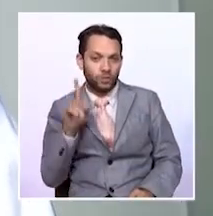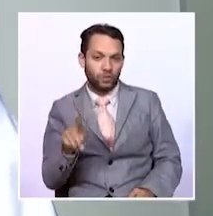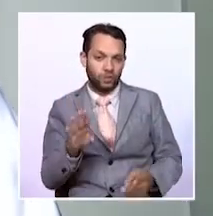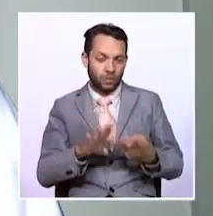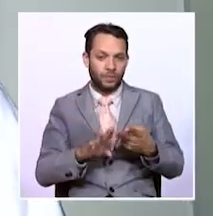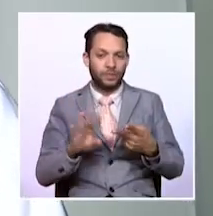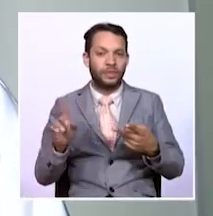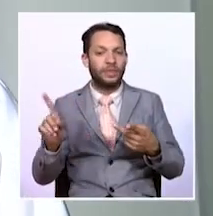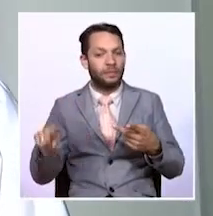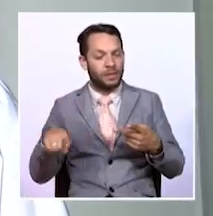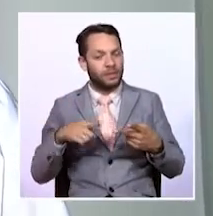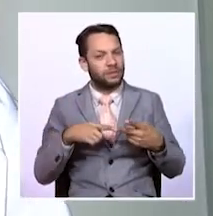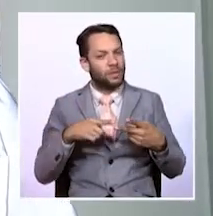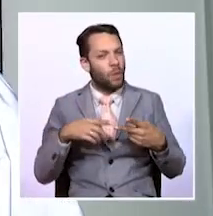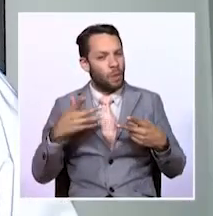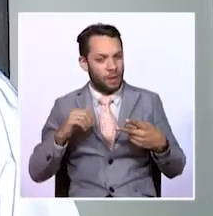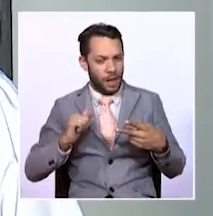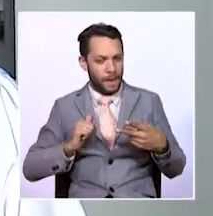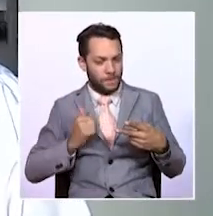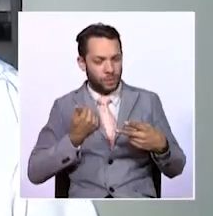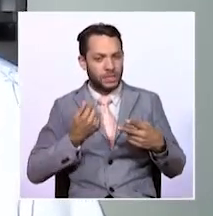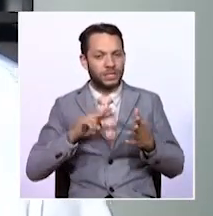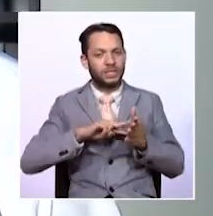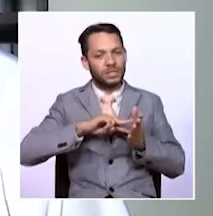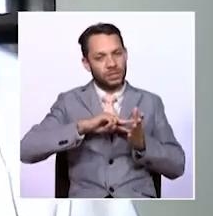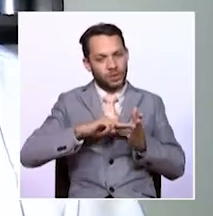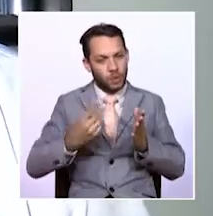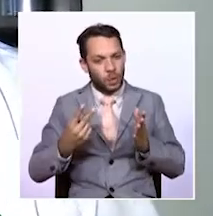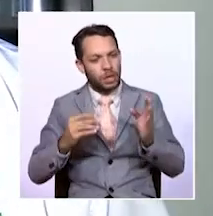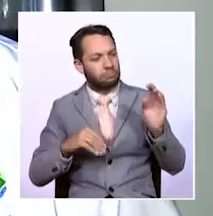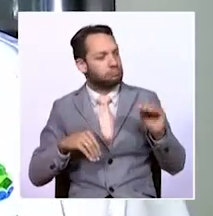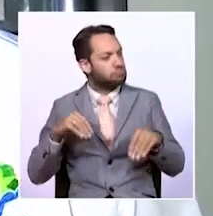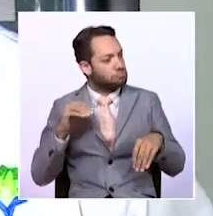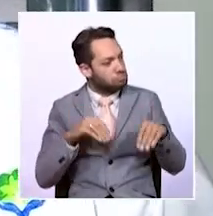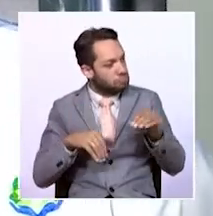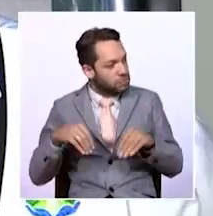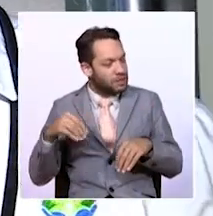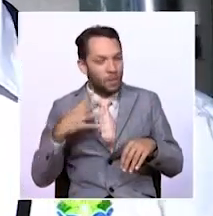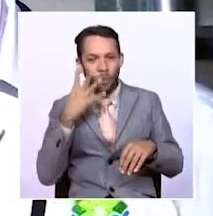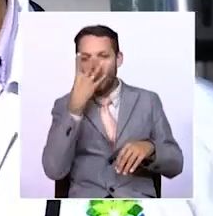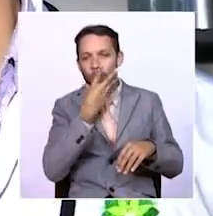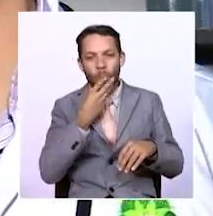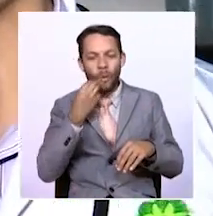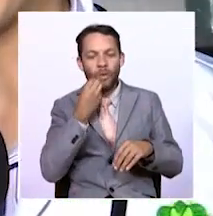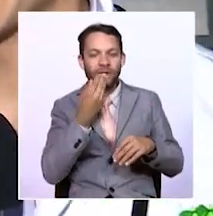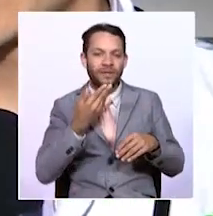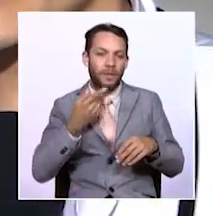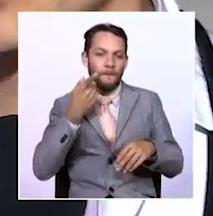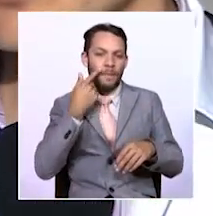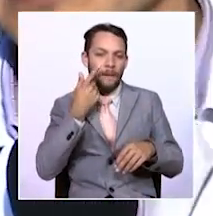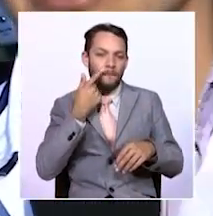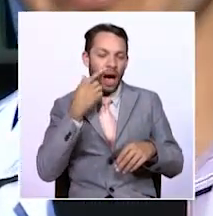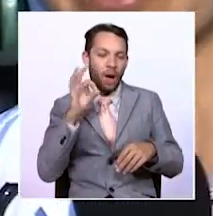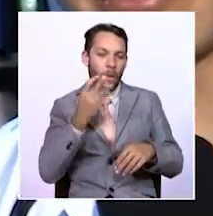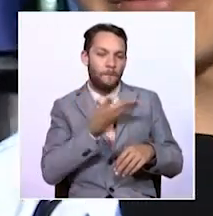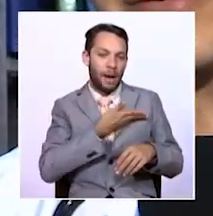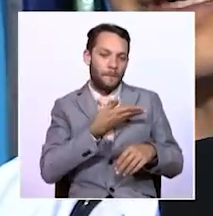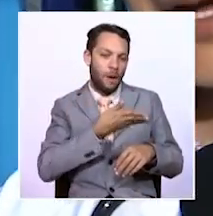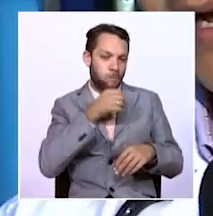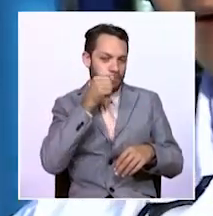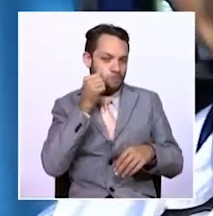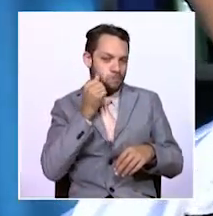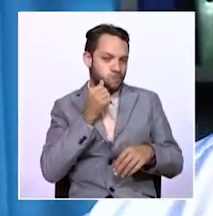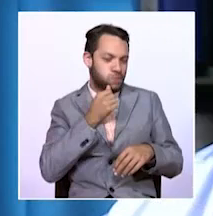puede ser aprovechada esta tecnología para un momento tan especial como es el momento de la gestación y